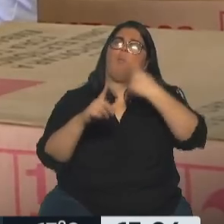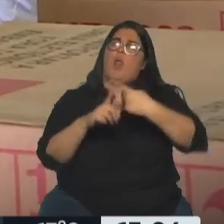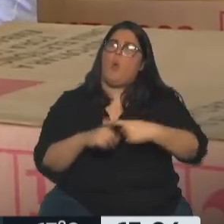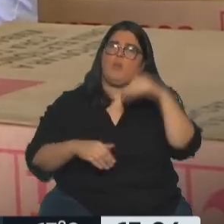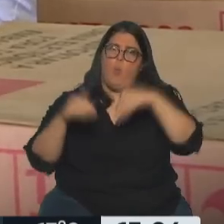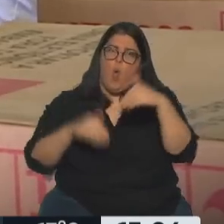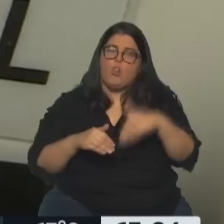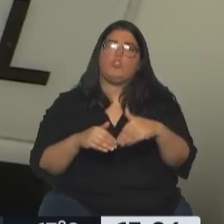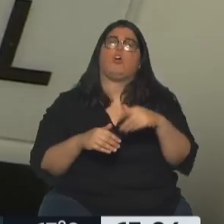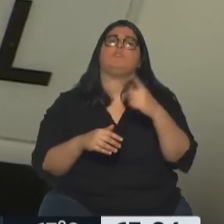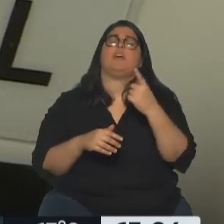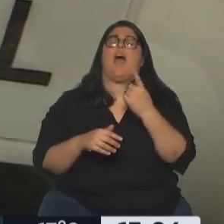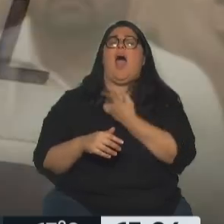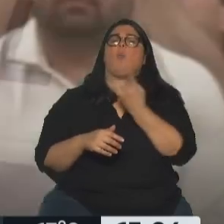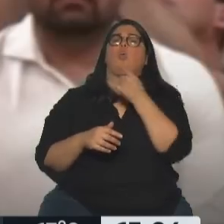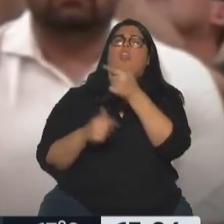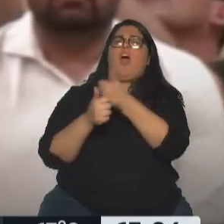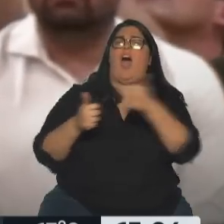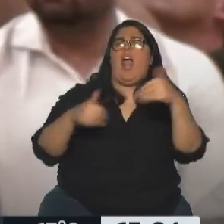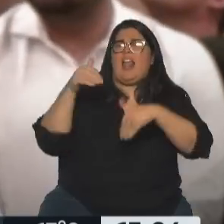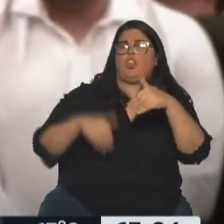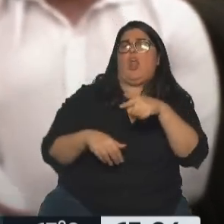a las autoridades electorales.